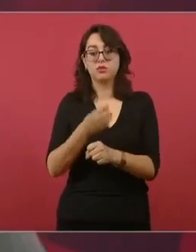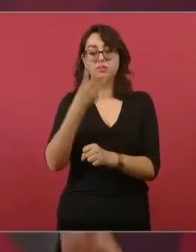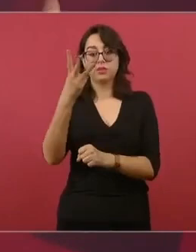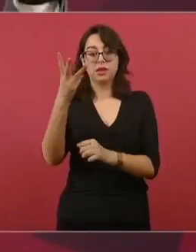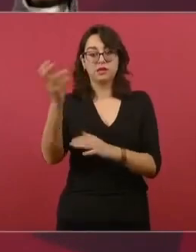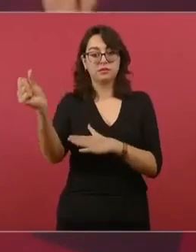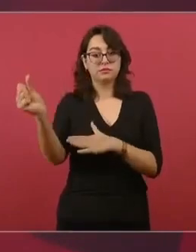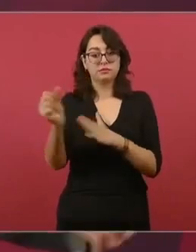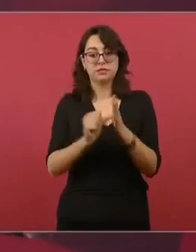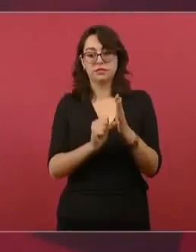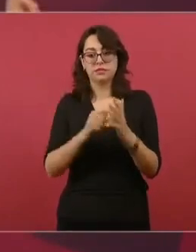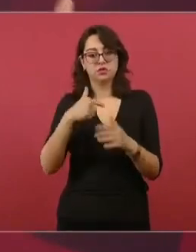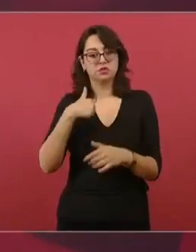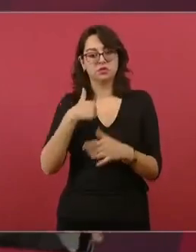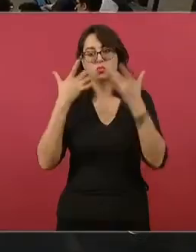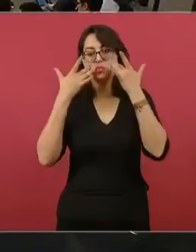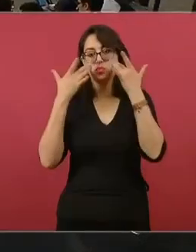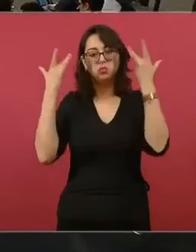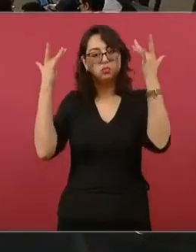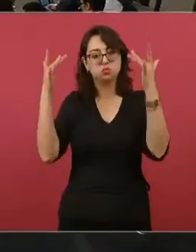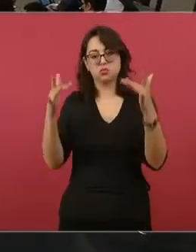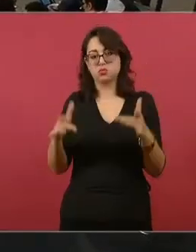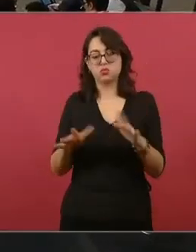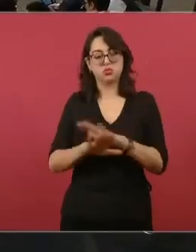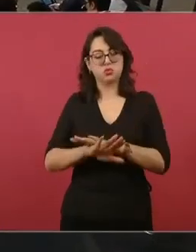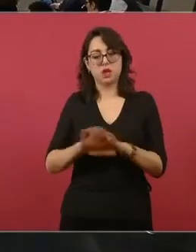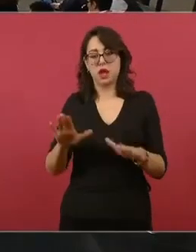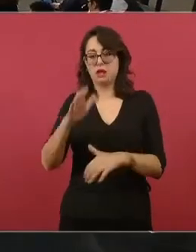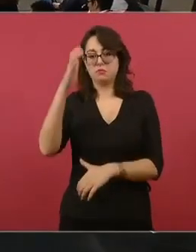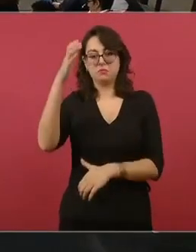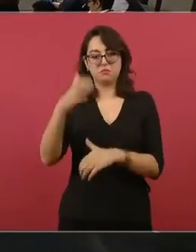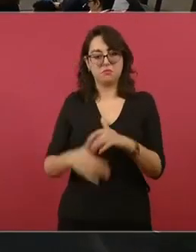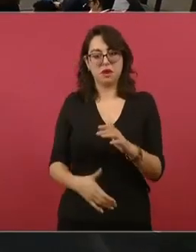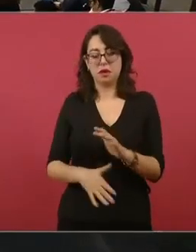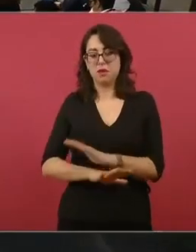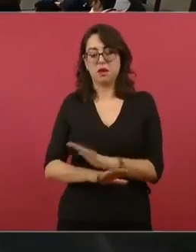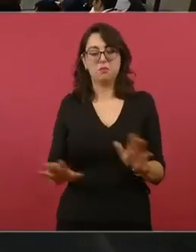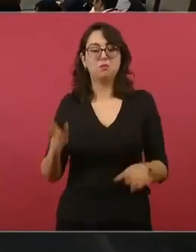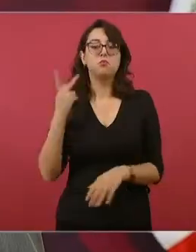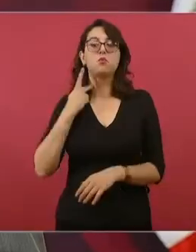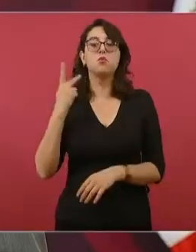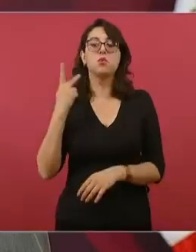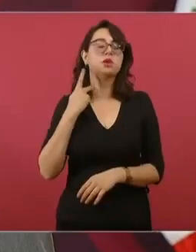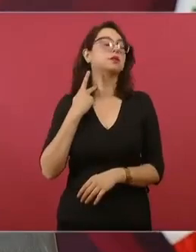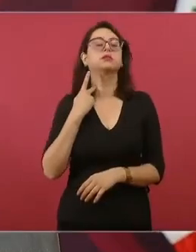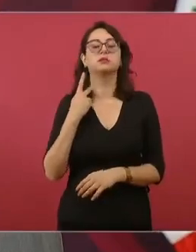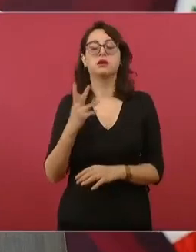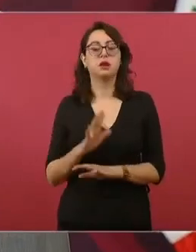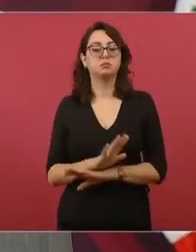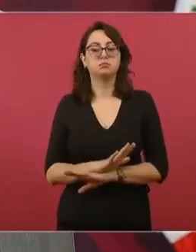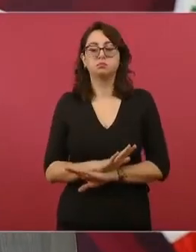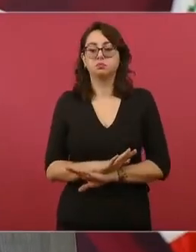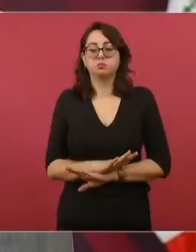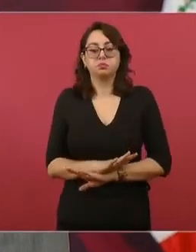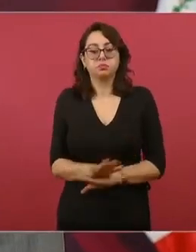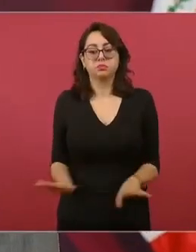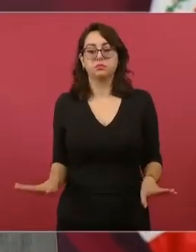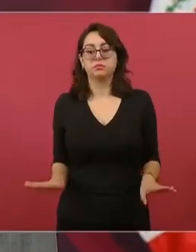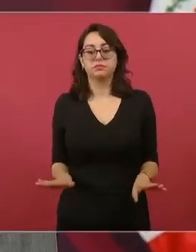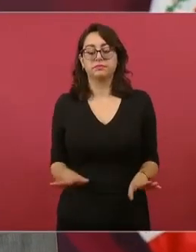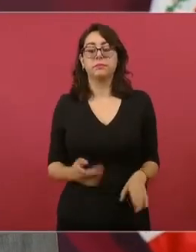y la transformación, como aquí Pablo lo acaba de señalar, debe de continuar,